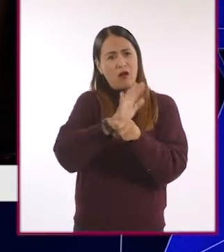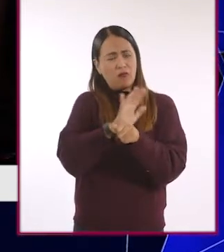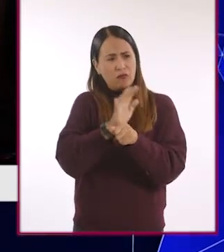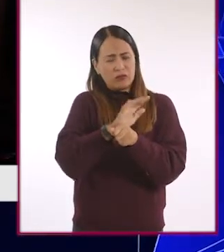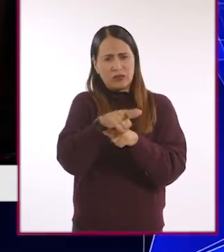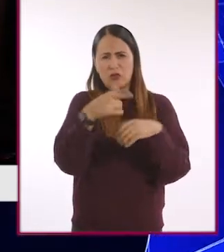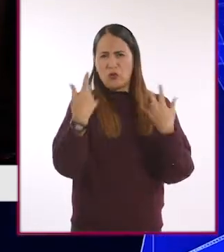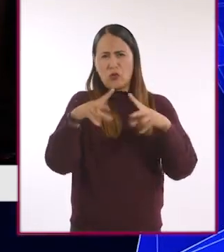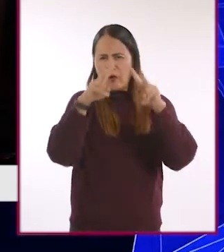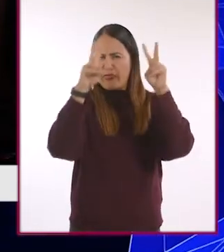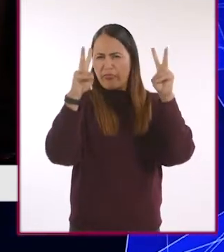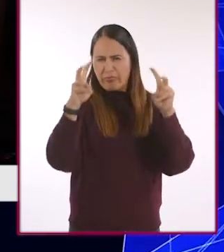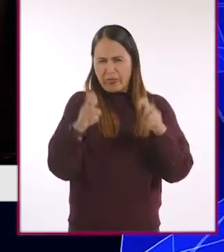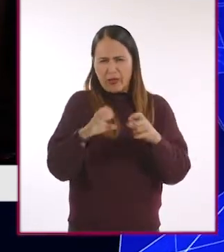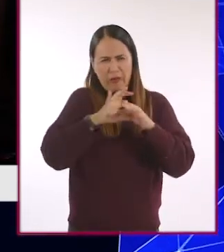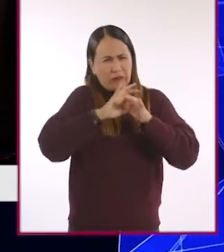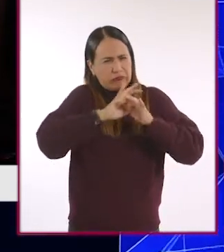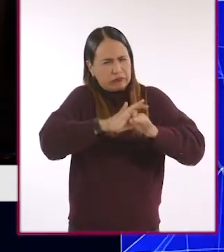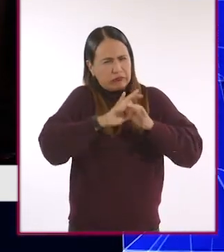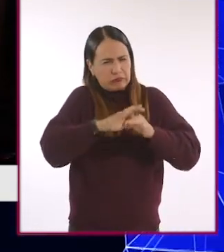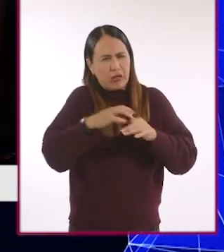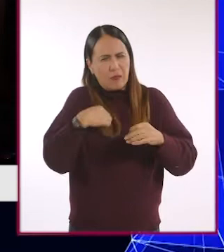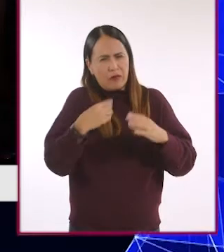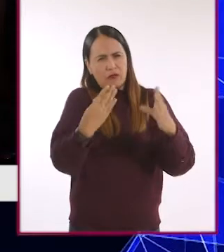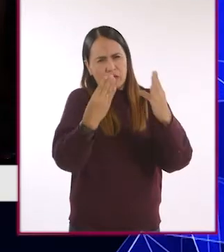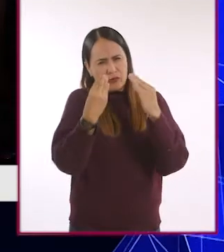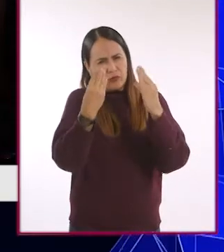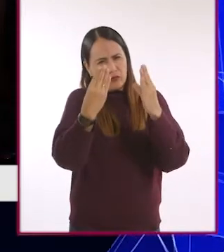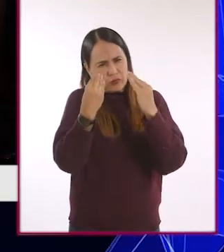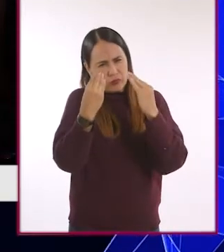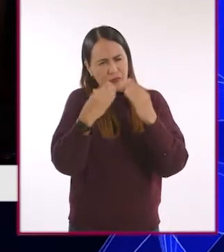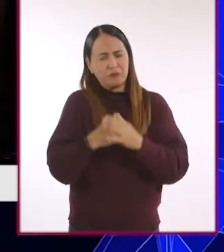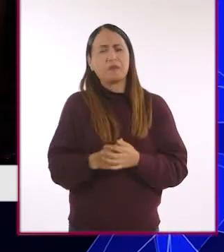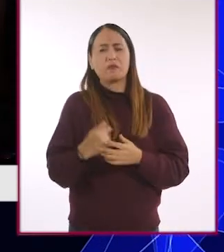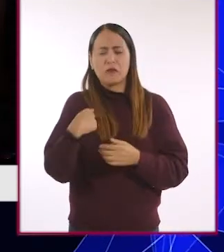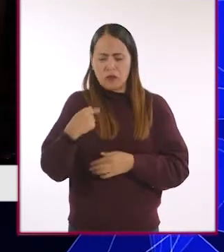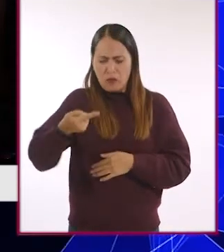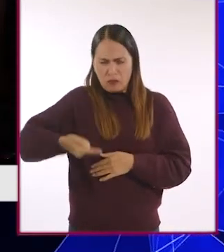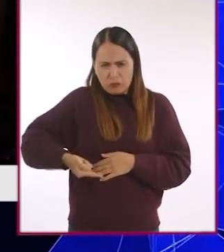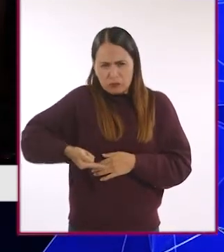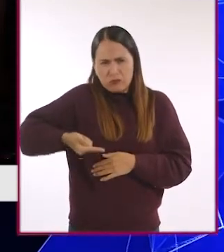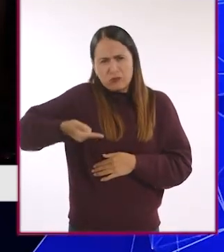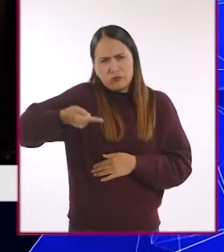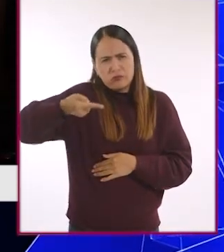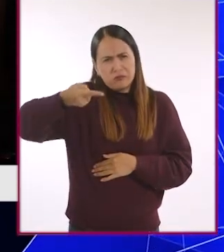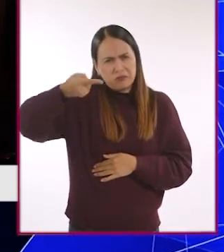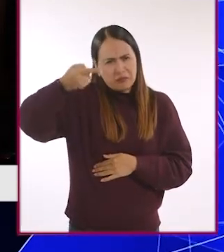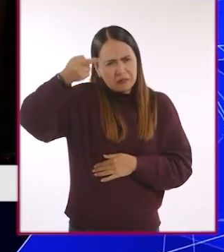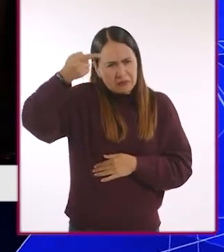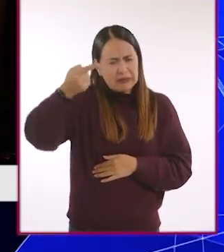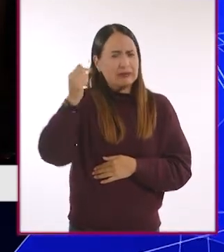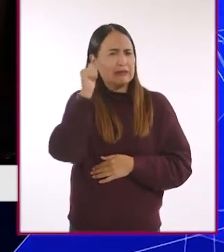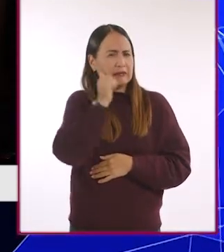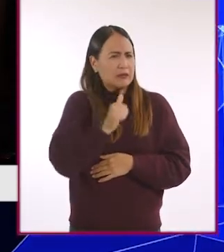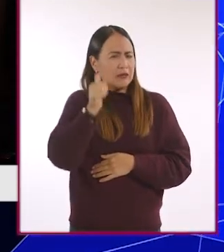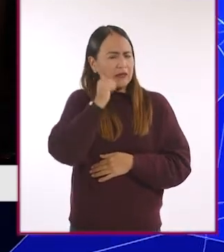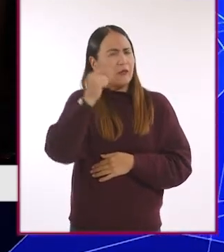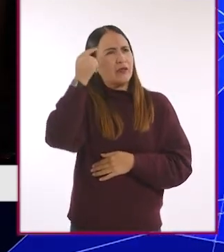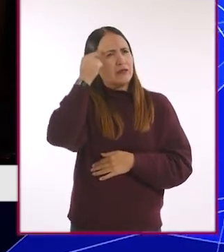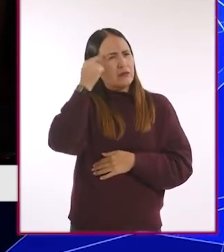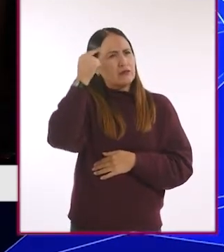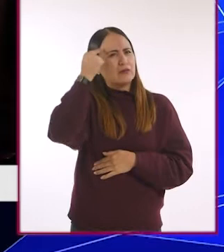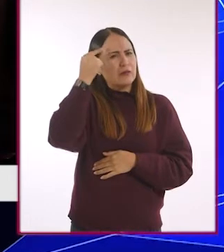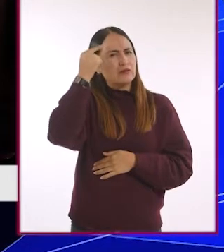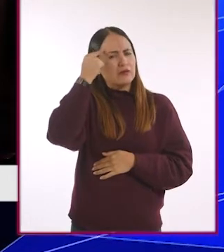¿no? Y pues conforme fui creciendo, literal, todo esto siempre lo tuve en mi mente,